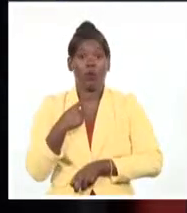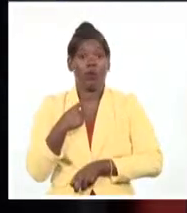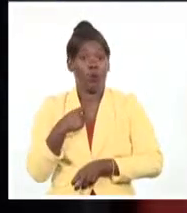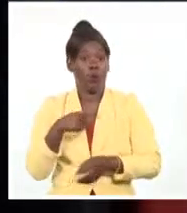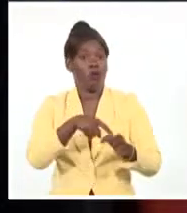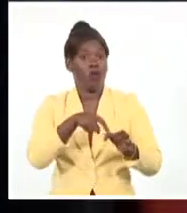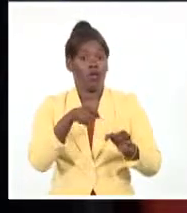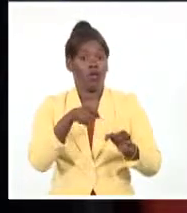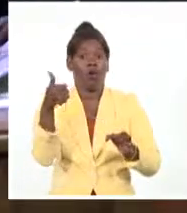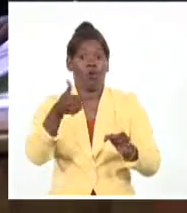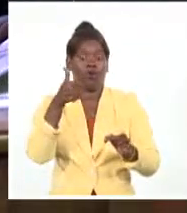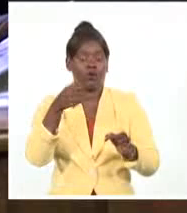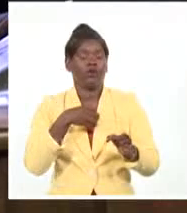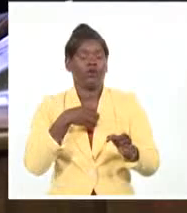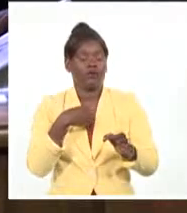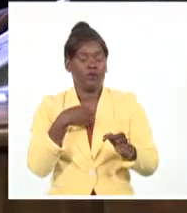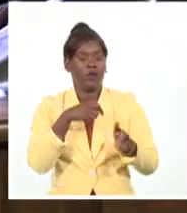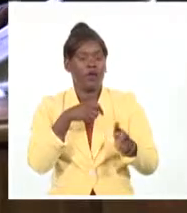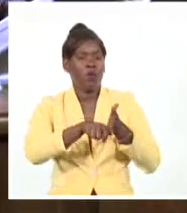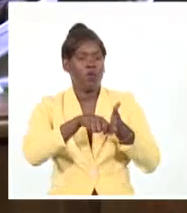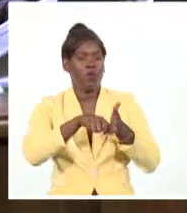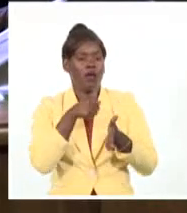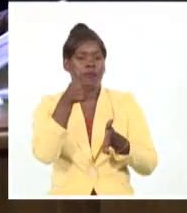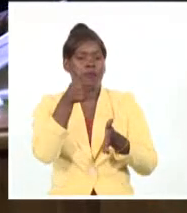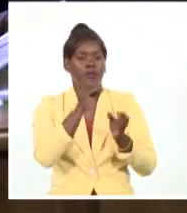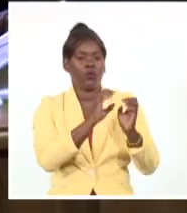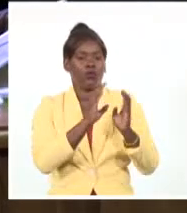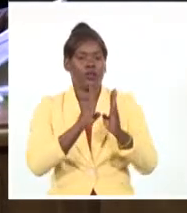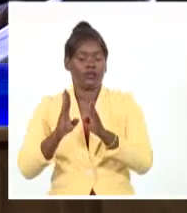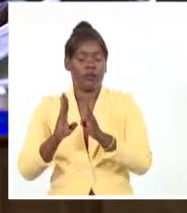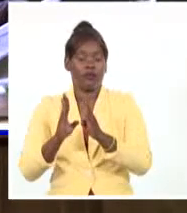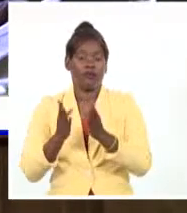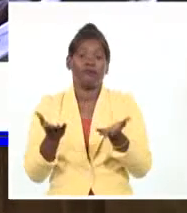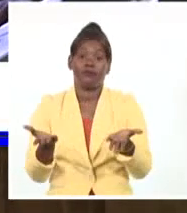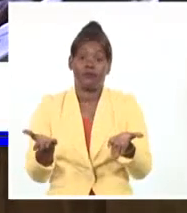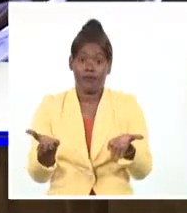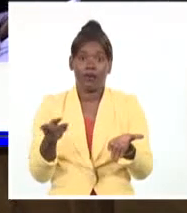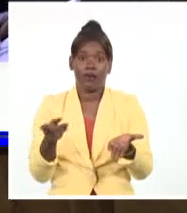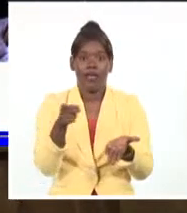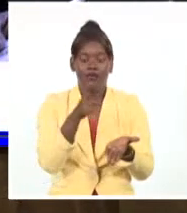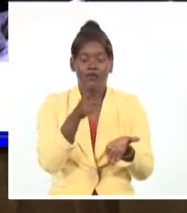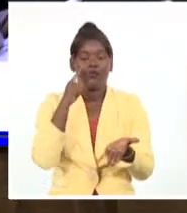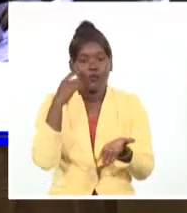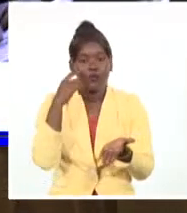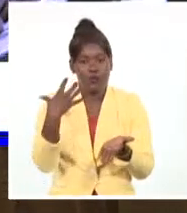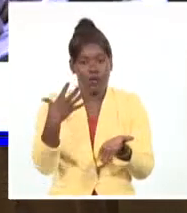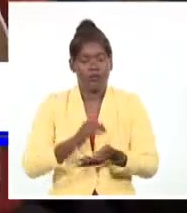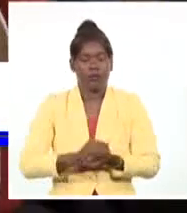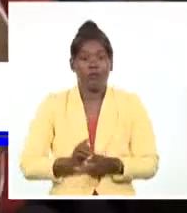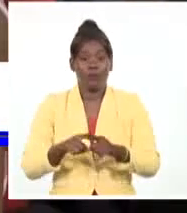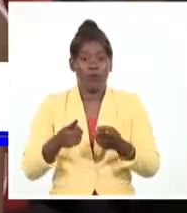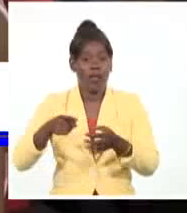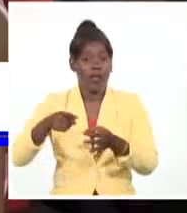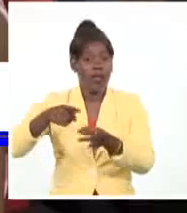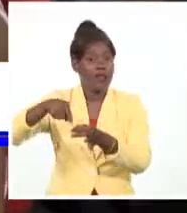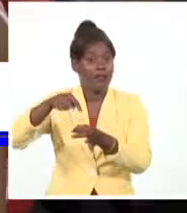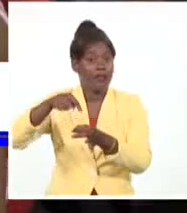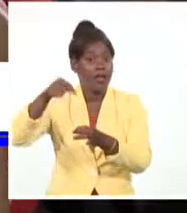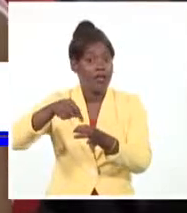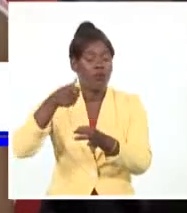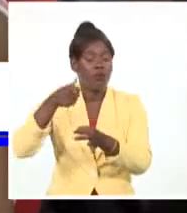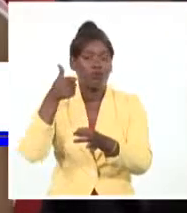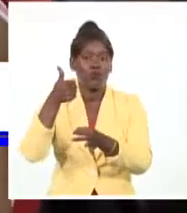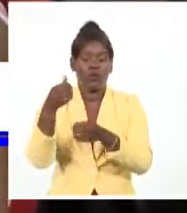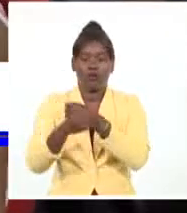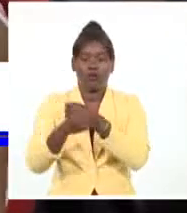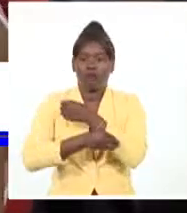su importancia estratégica. Y esa es la importancia que la isla tiene para Cuba. Tiene que ser fuerte